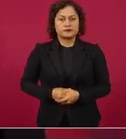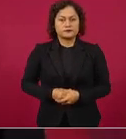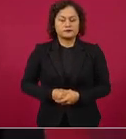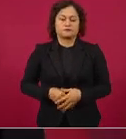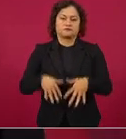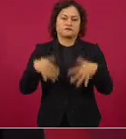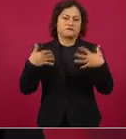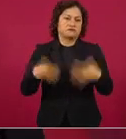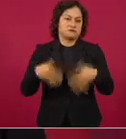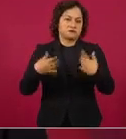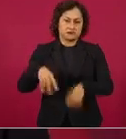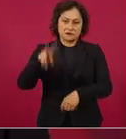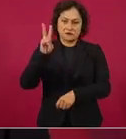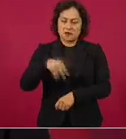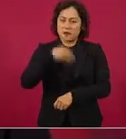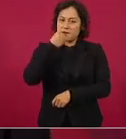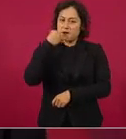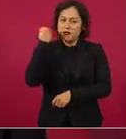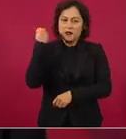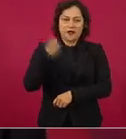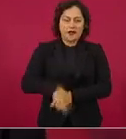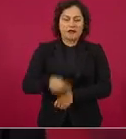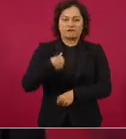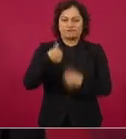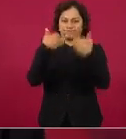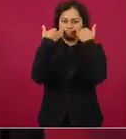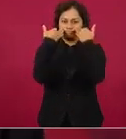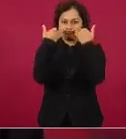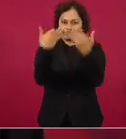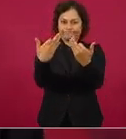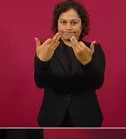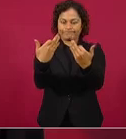extraordinario, fascinante constatar